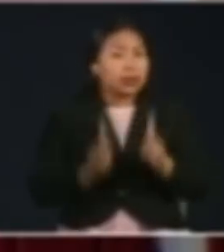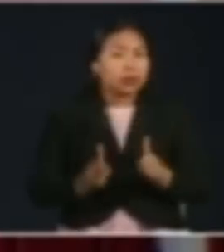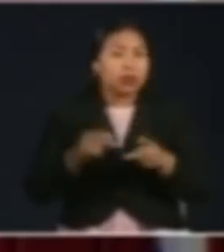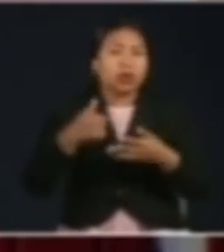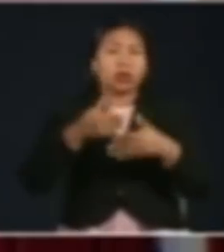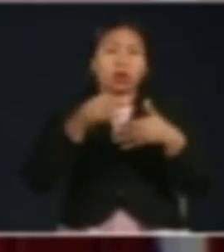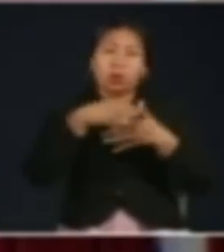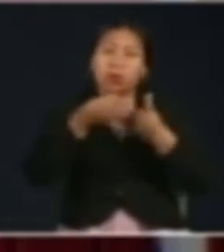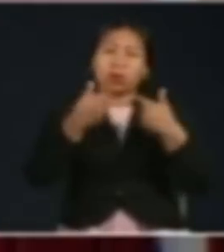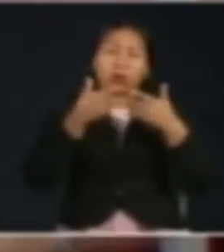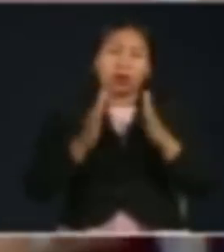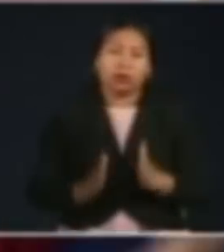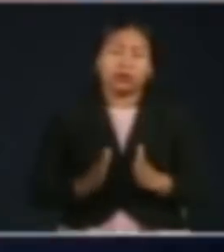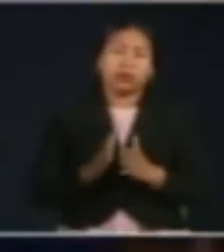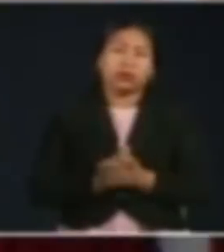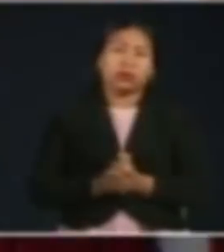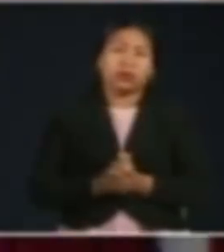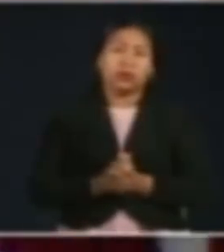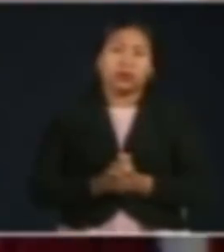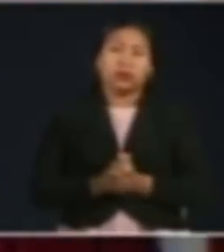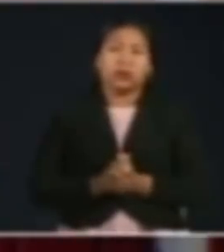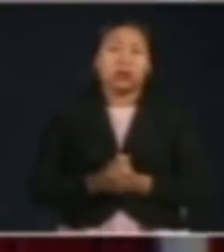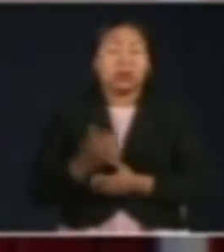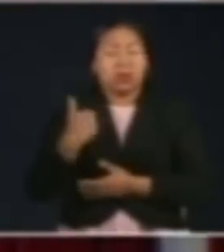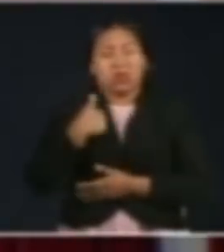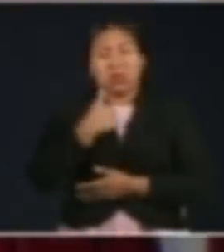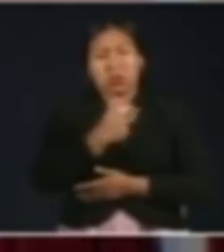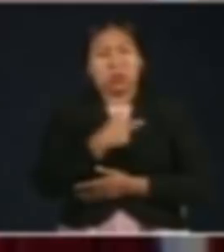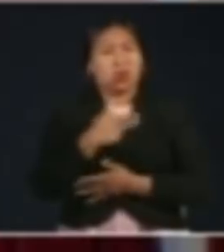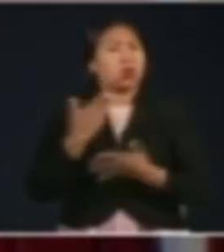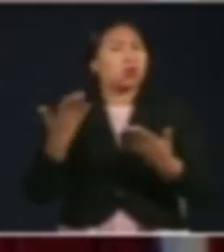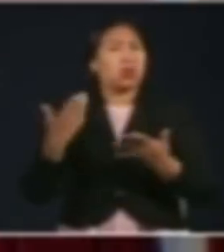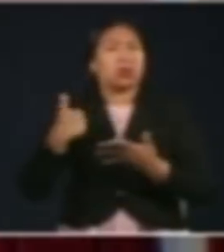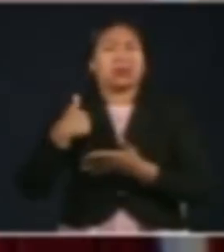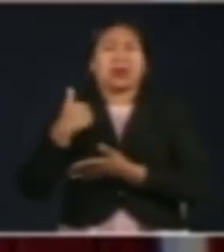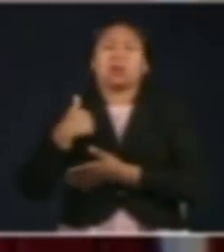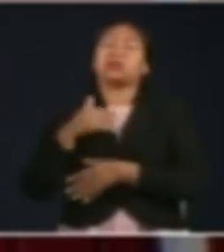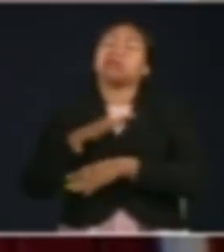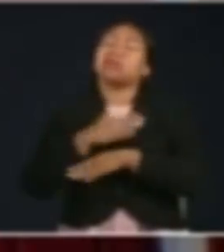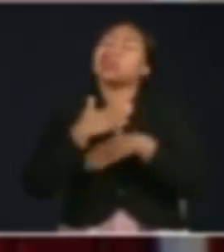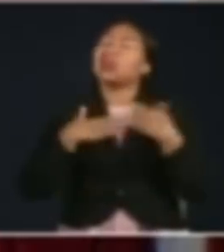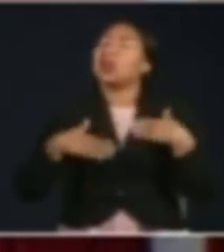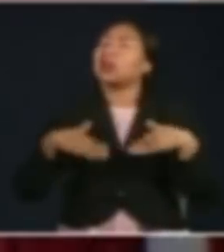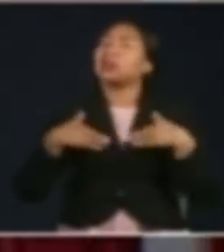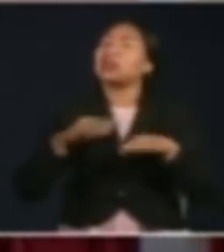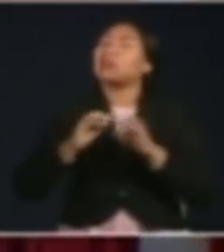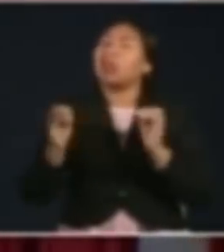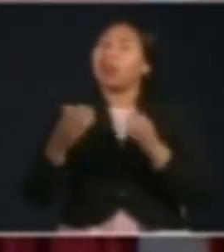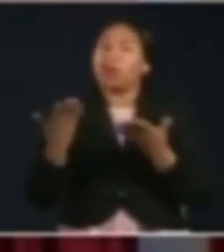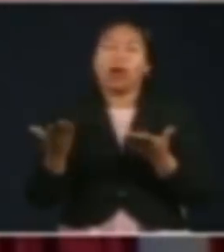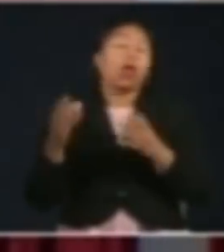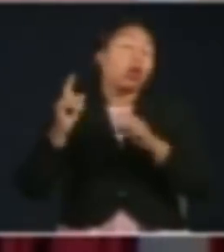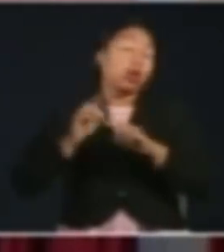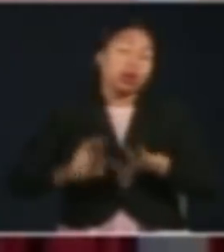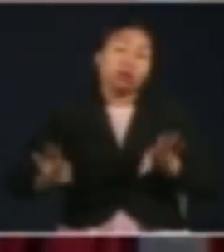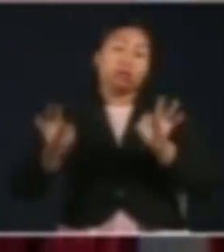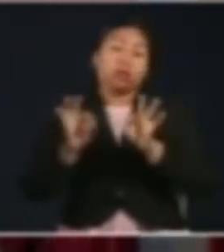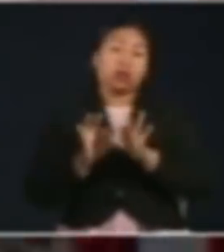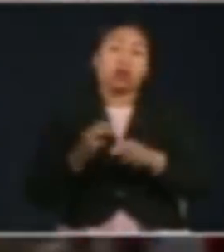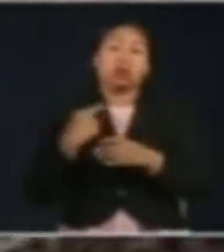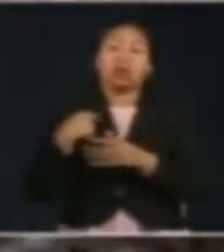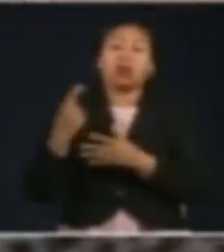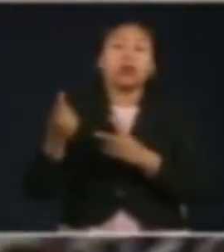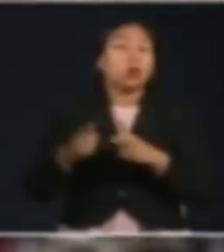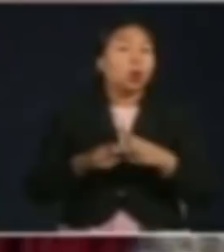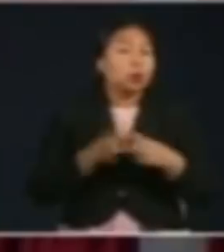la plata. ¿Ah? Y nosotros tenemos que quedarnos tranquilos. Por eso que vuelvo y retomo el tema